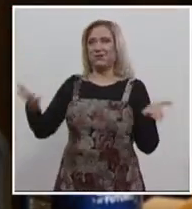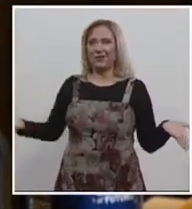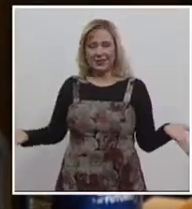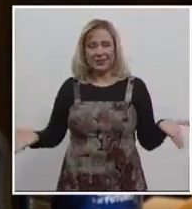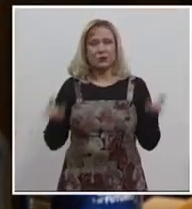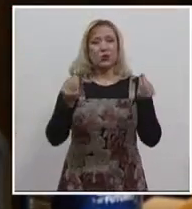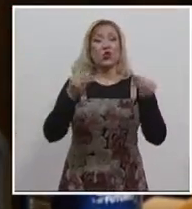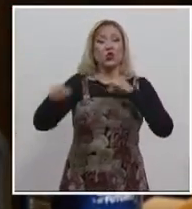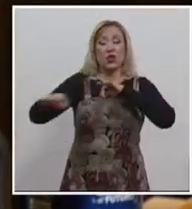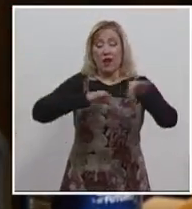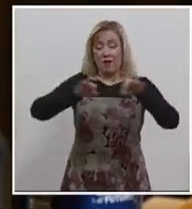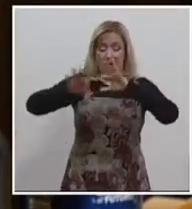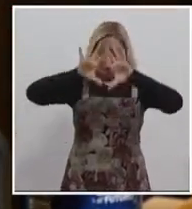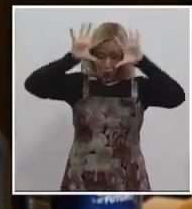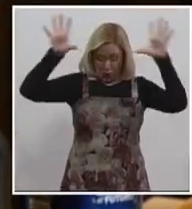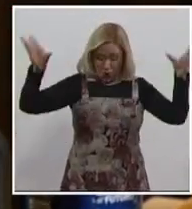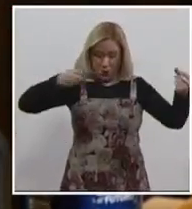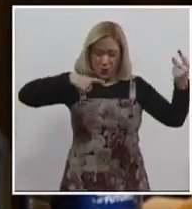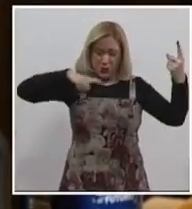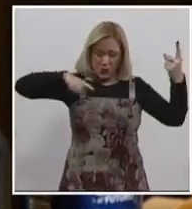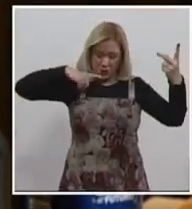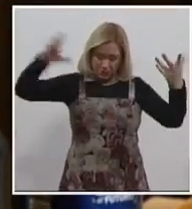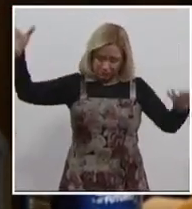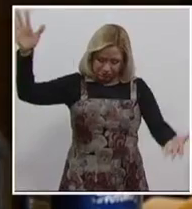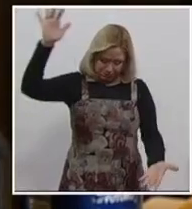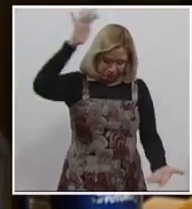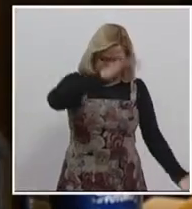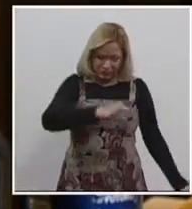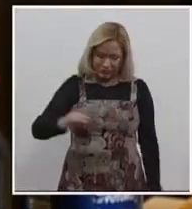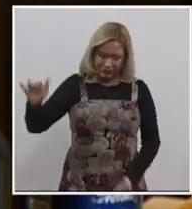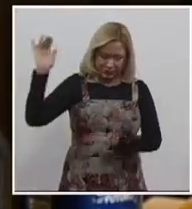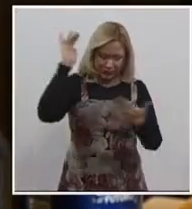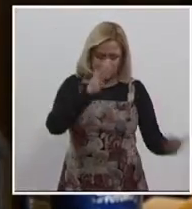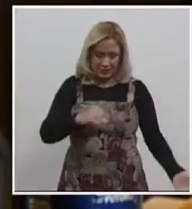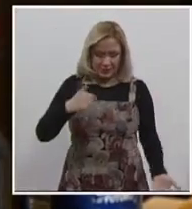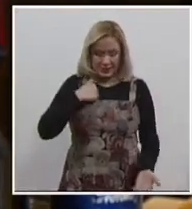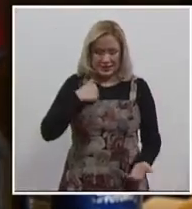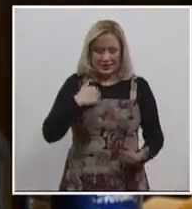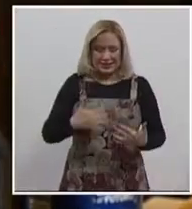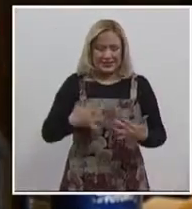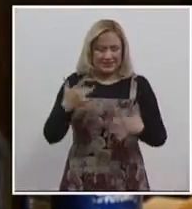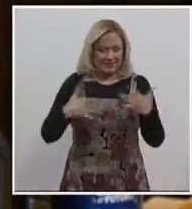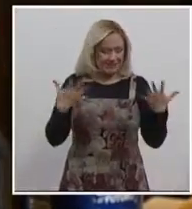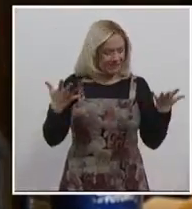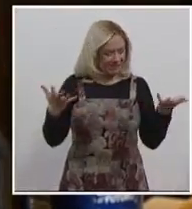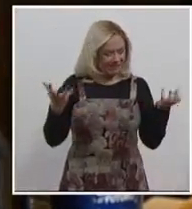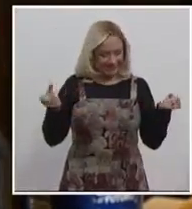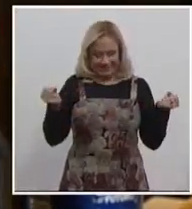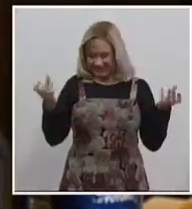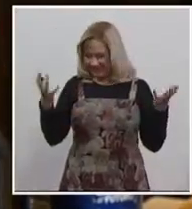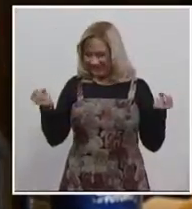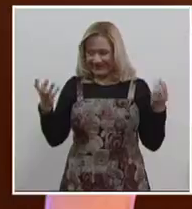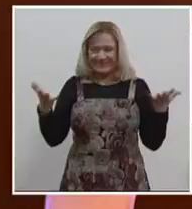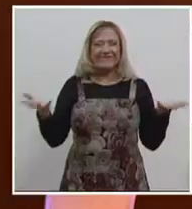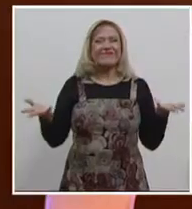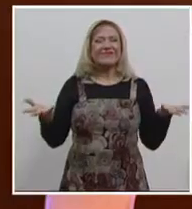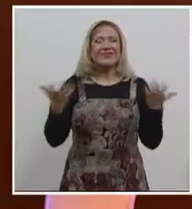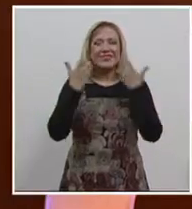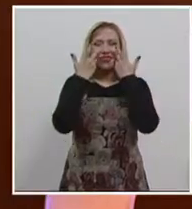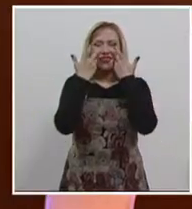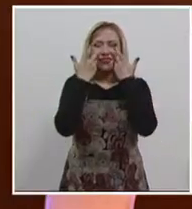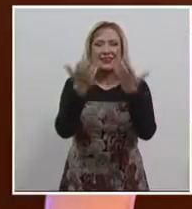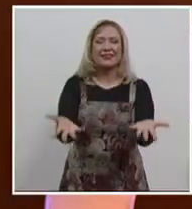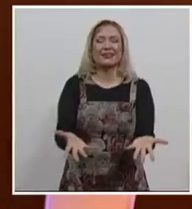asuntos, que a mí me genera impotencia comunicar correctamente, no en lo individual, sino como Corte. La